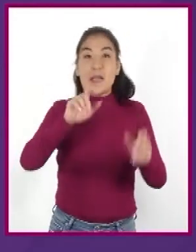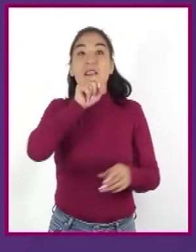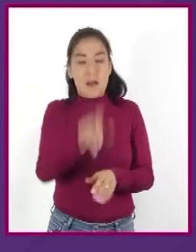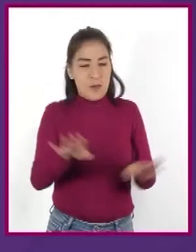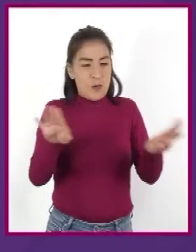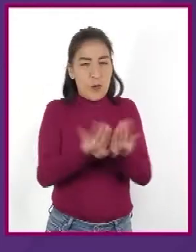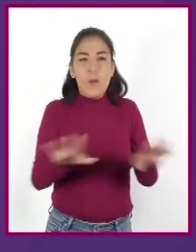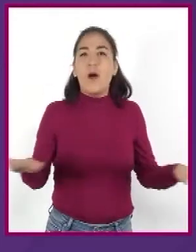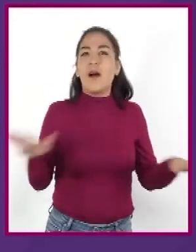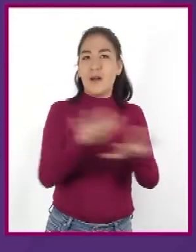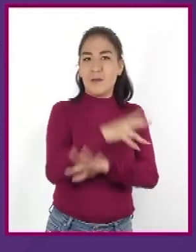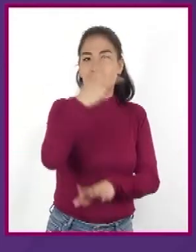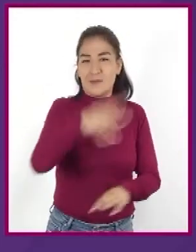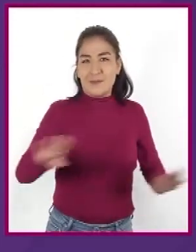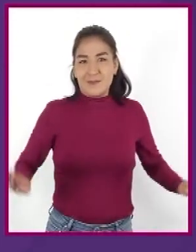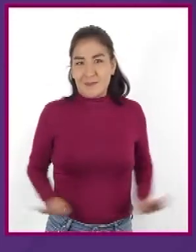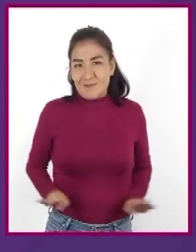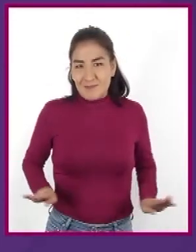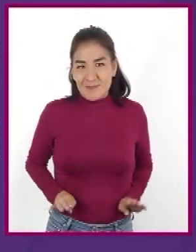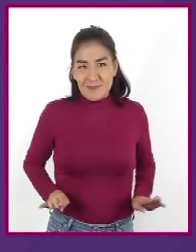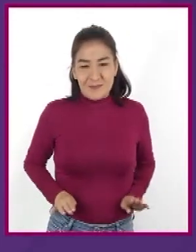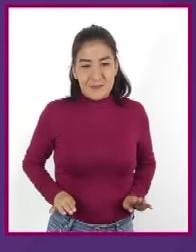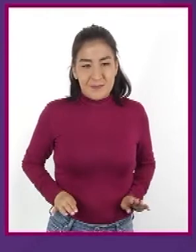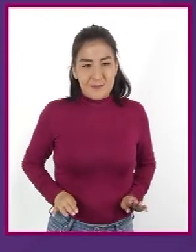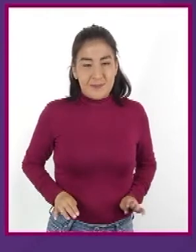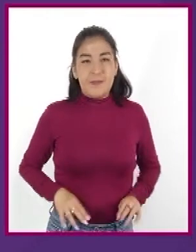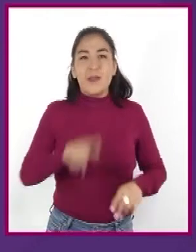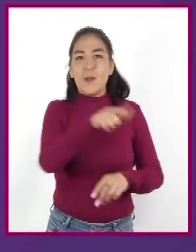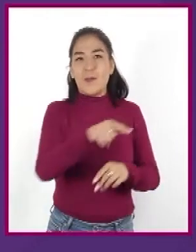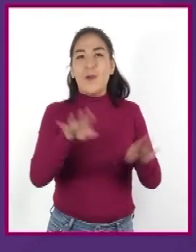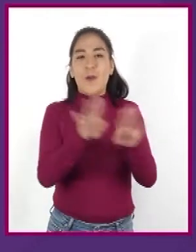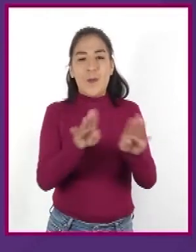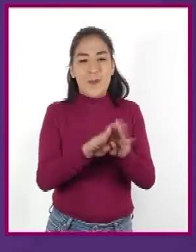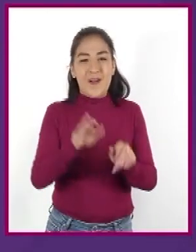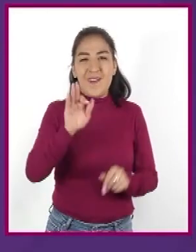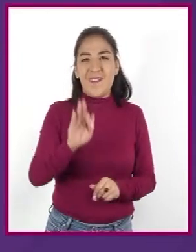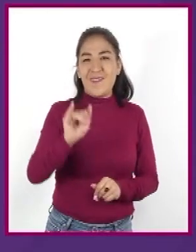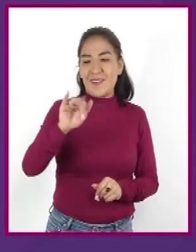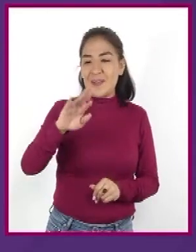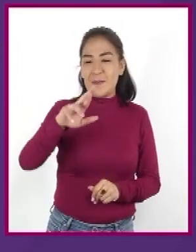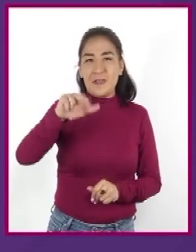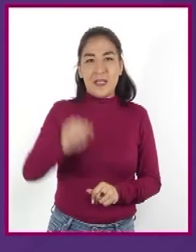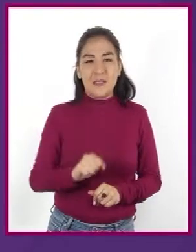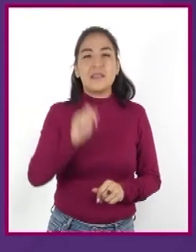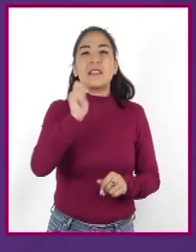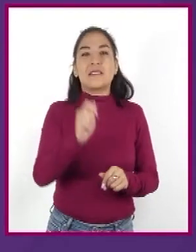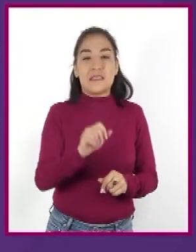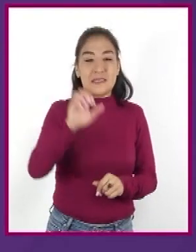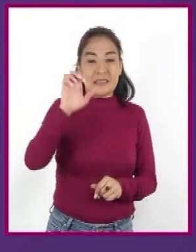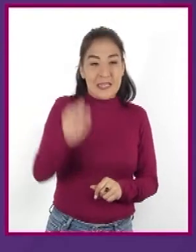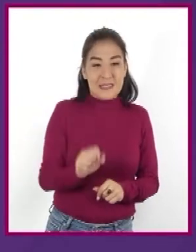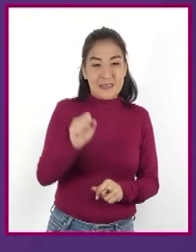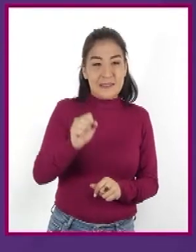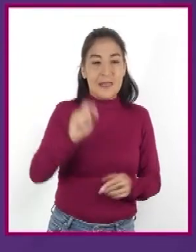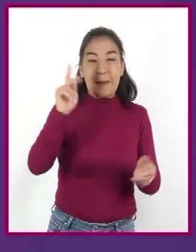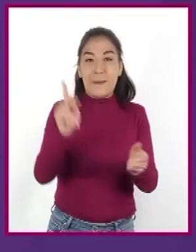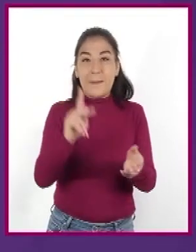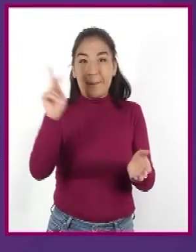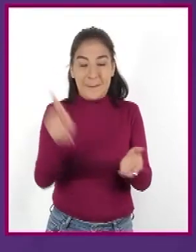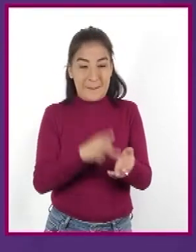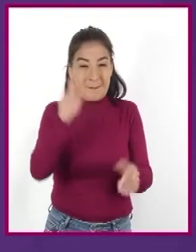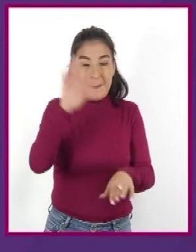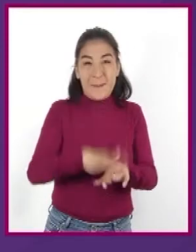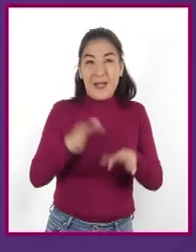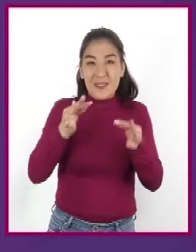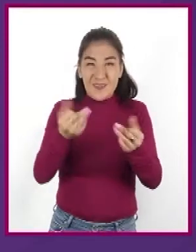modificando alguna de sus propiedades. Las microfibras son 60 veces más finas que un cabello y están compuestas